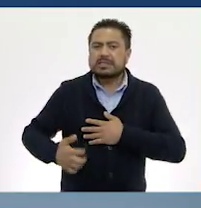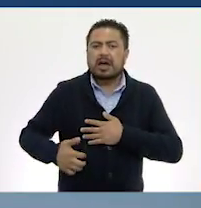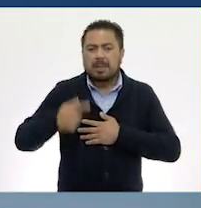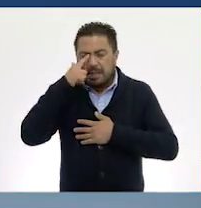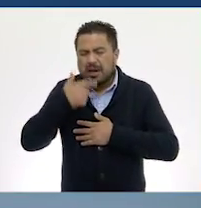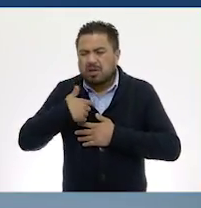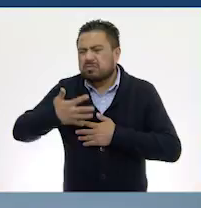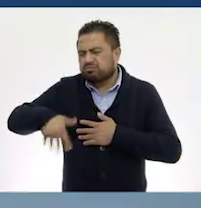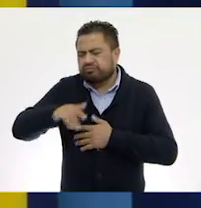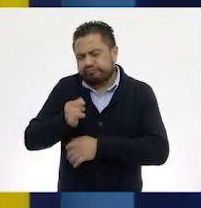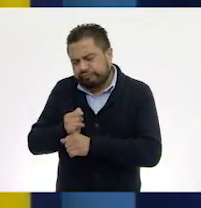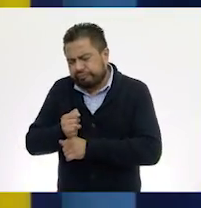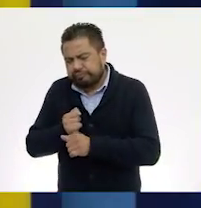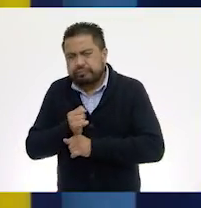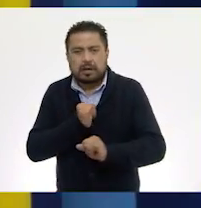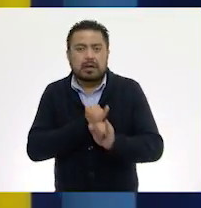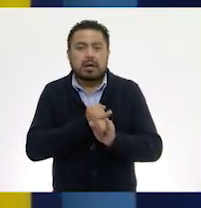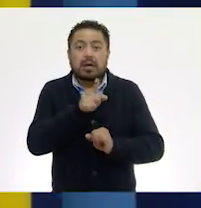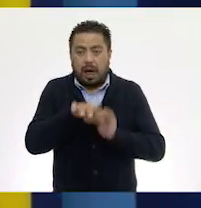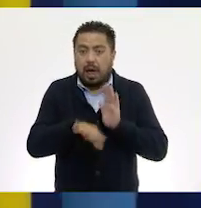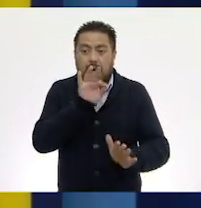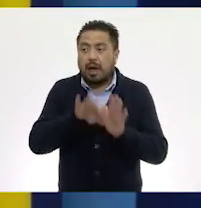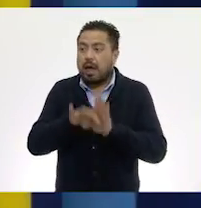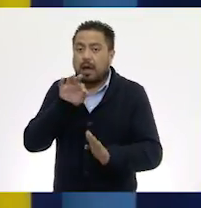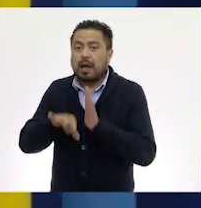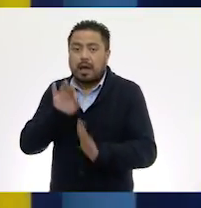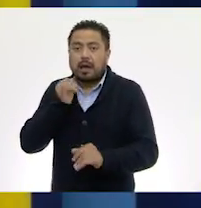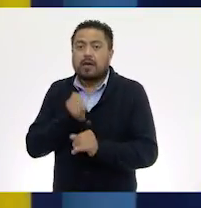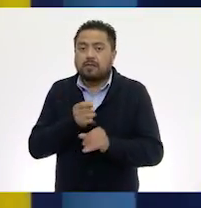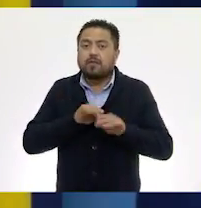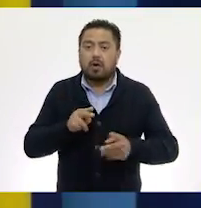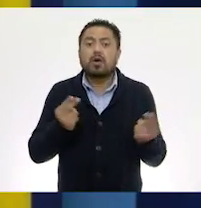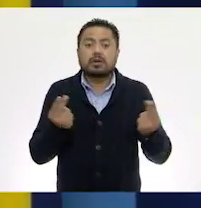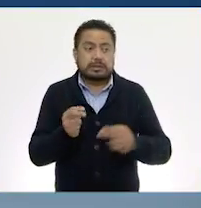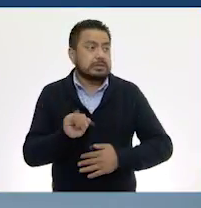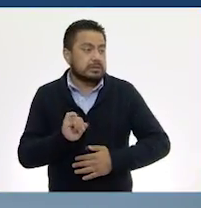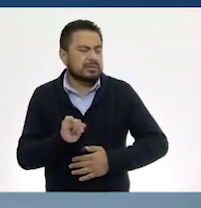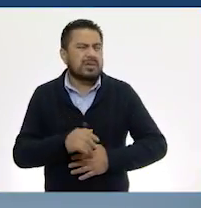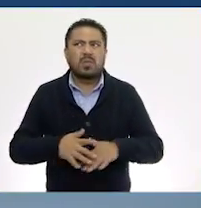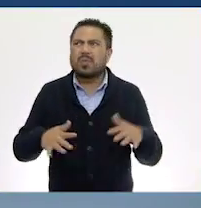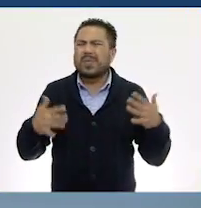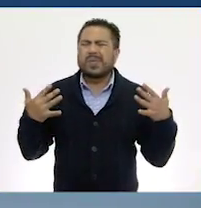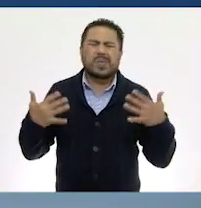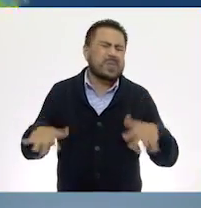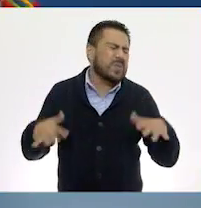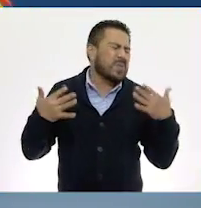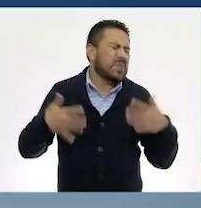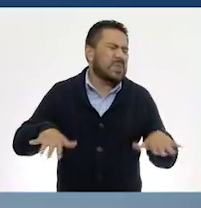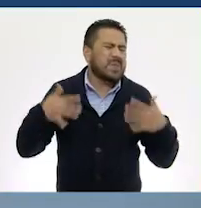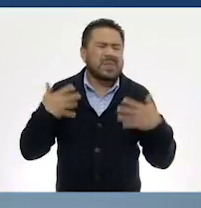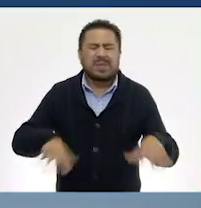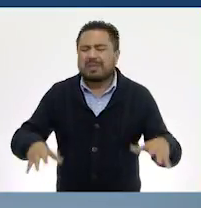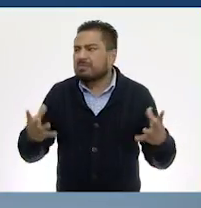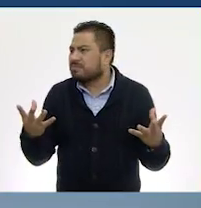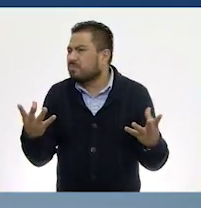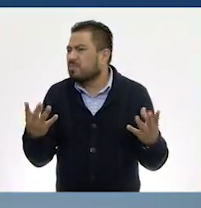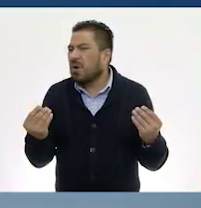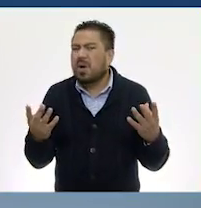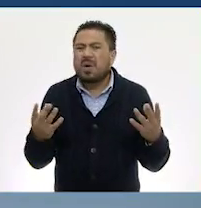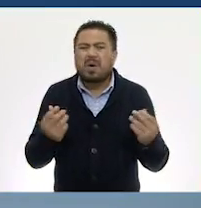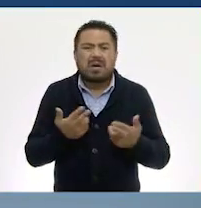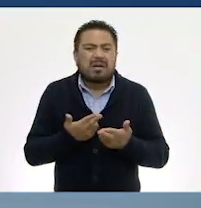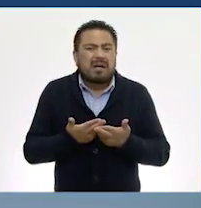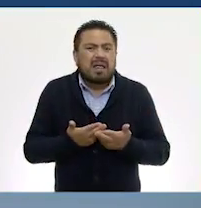en internet. ¿Y si encontraste algo de la información que necesitabas, Ton? ¡Uf! Encontré